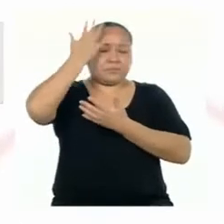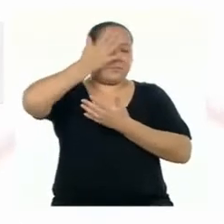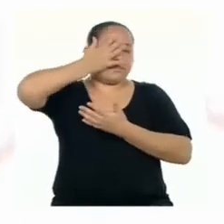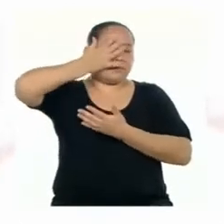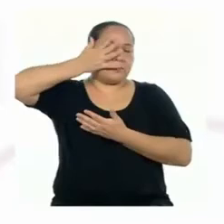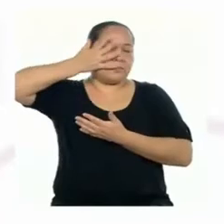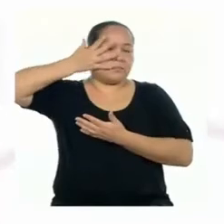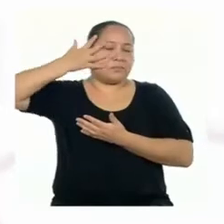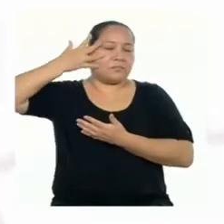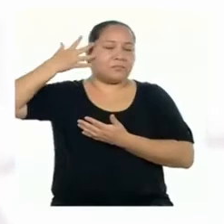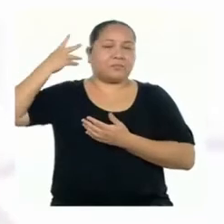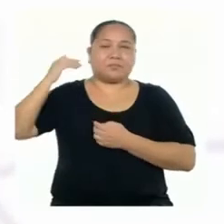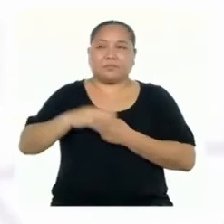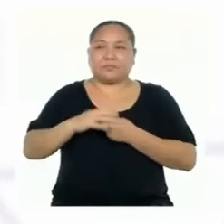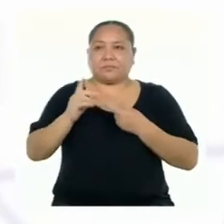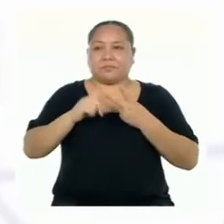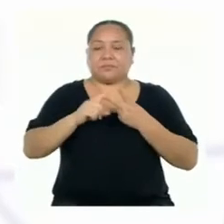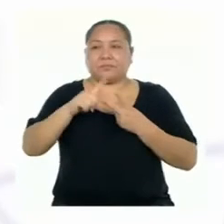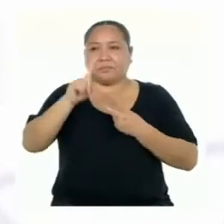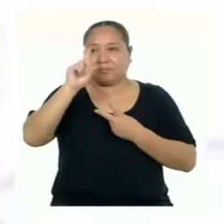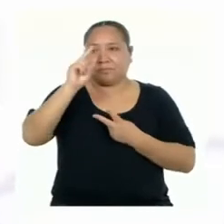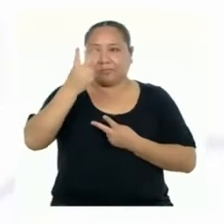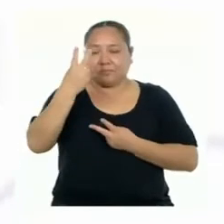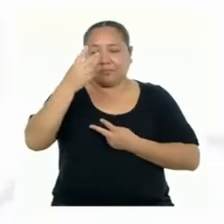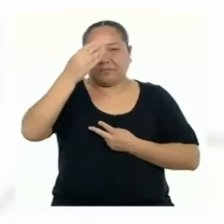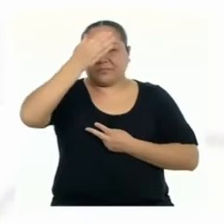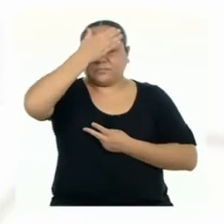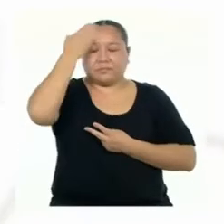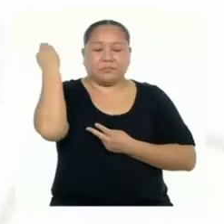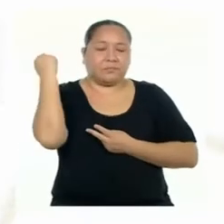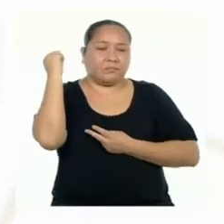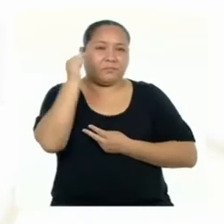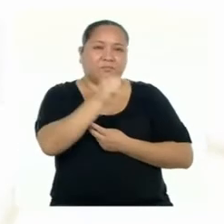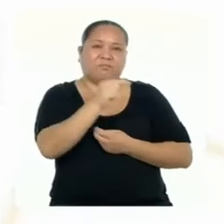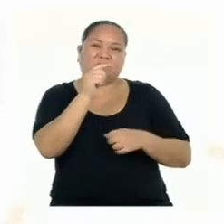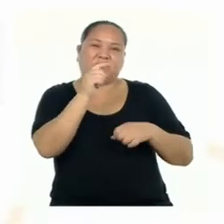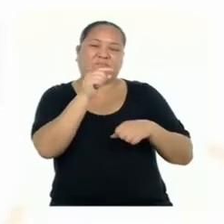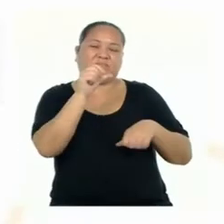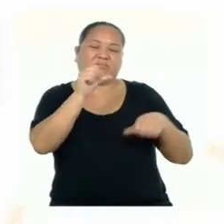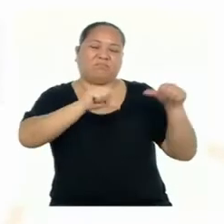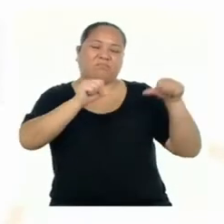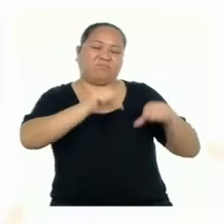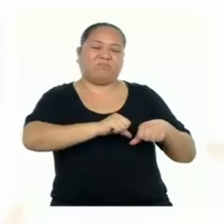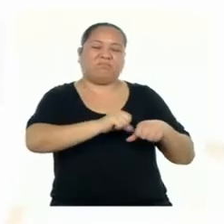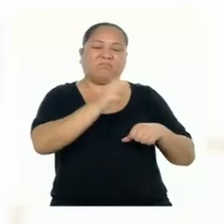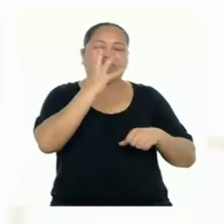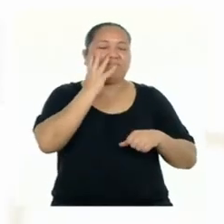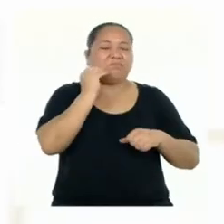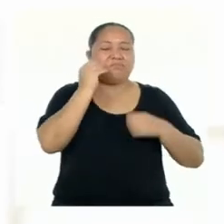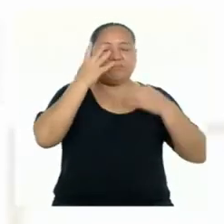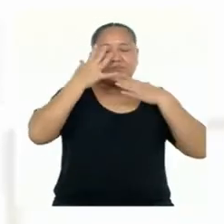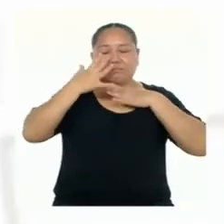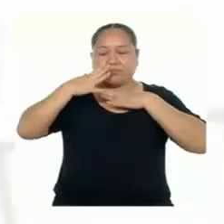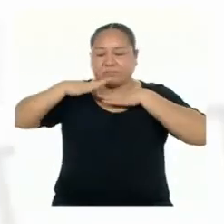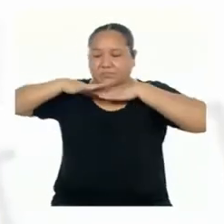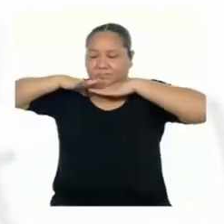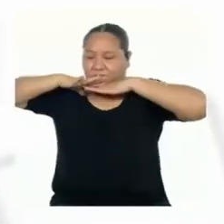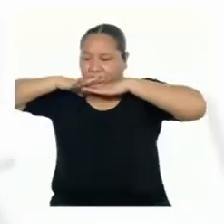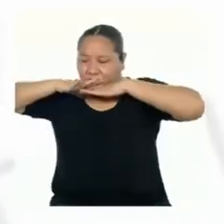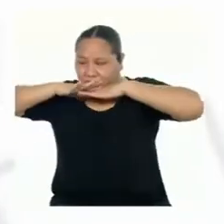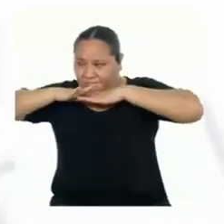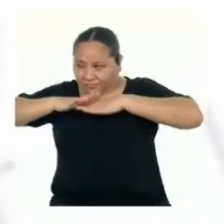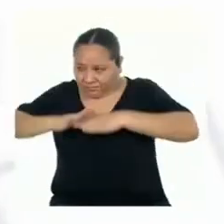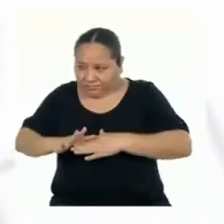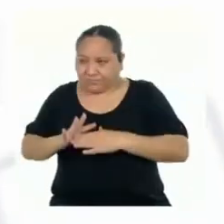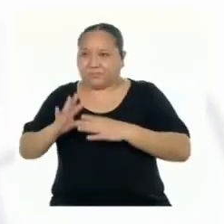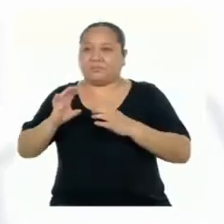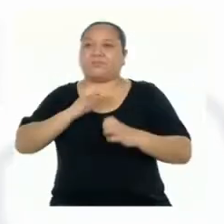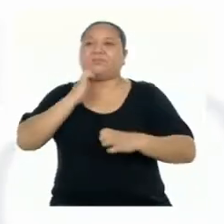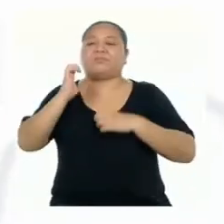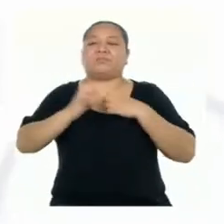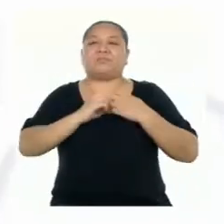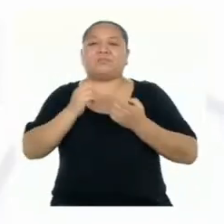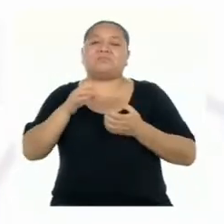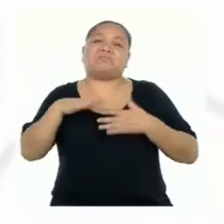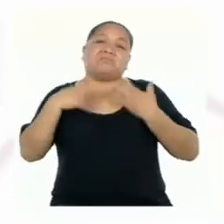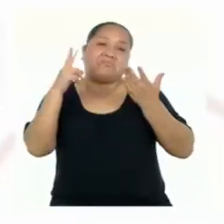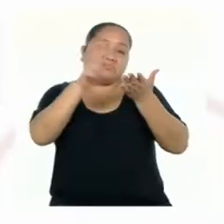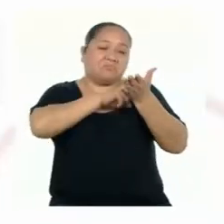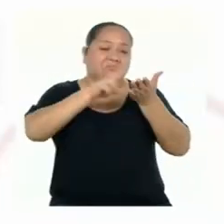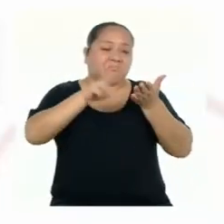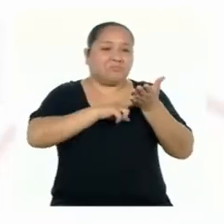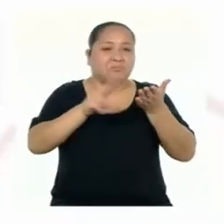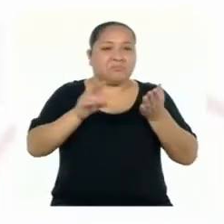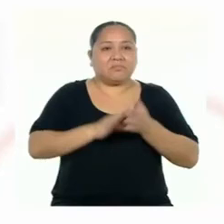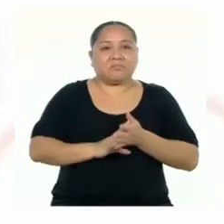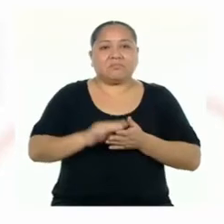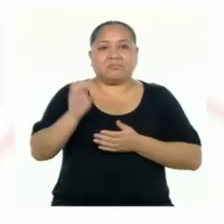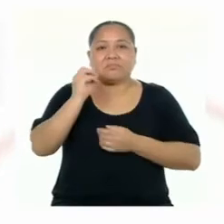Segundo, olvida por un momento la mala experiencia. Para bajar la intensidad de tus emociones puedes leer